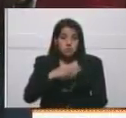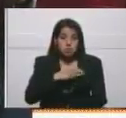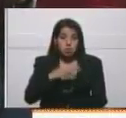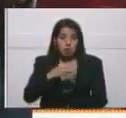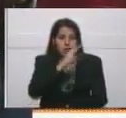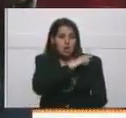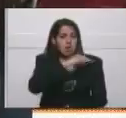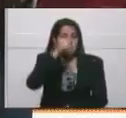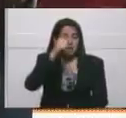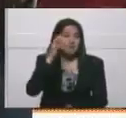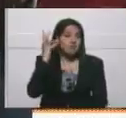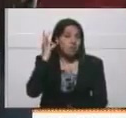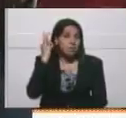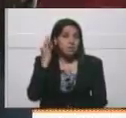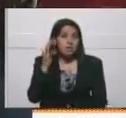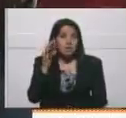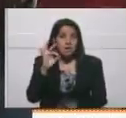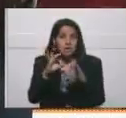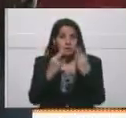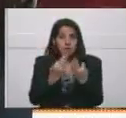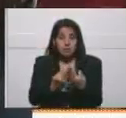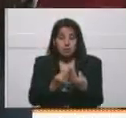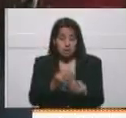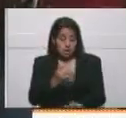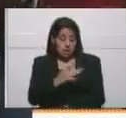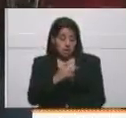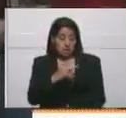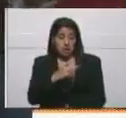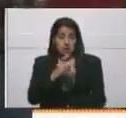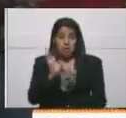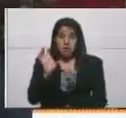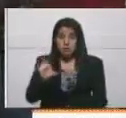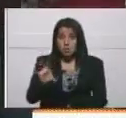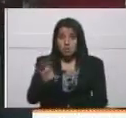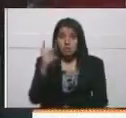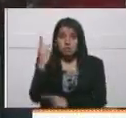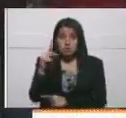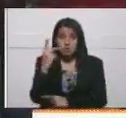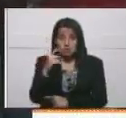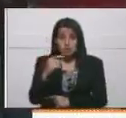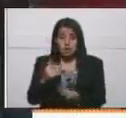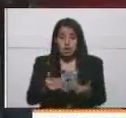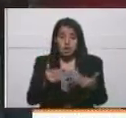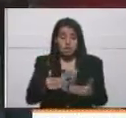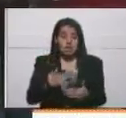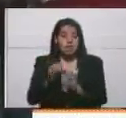familia, ¿no? Y con el carné de la patria. Así que bueno, te adelanto eso allí,